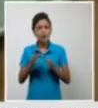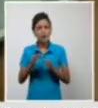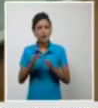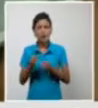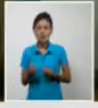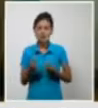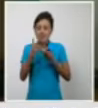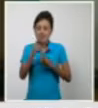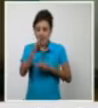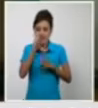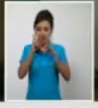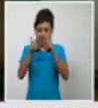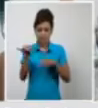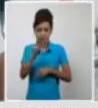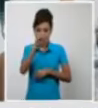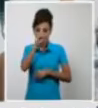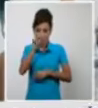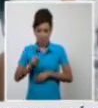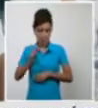vidas.